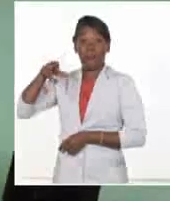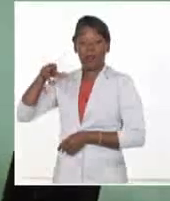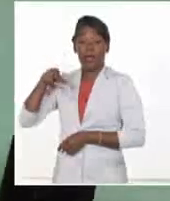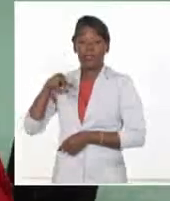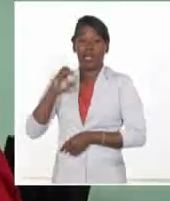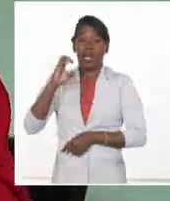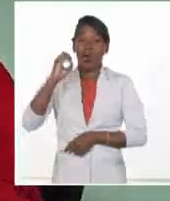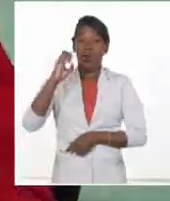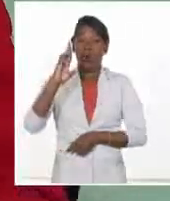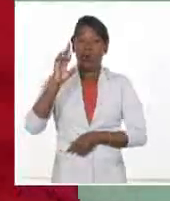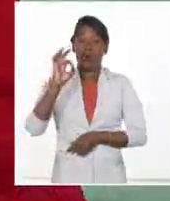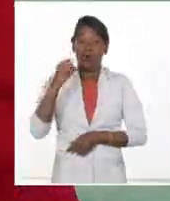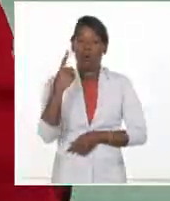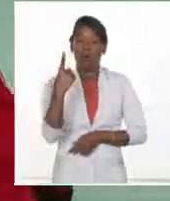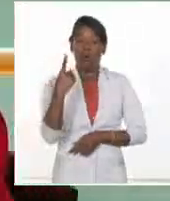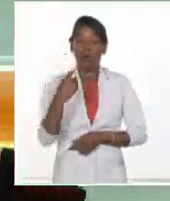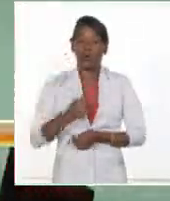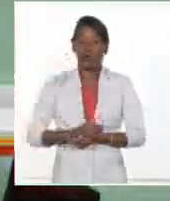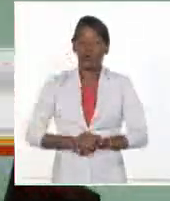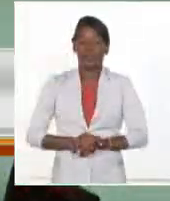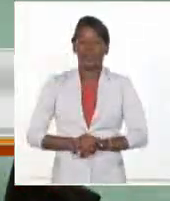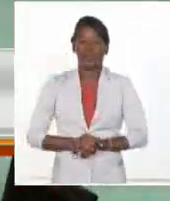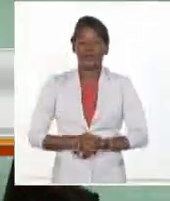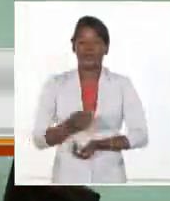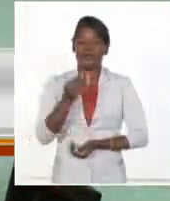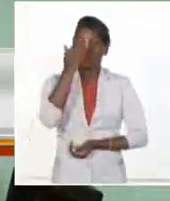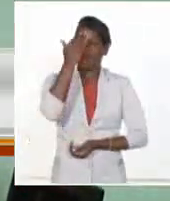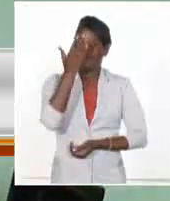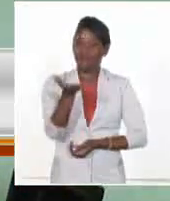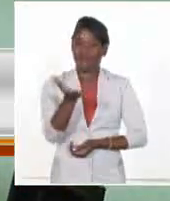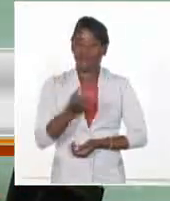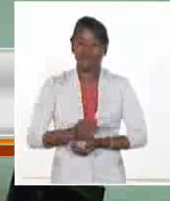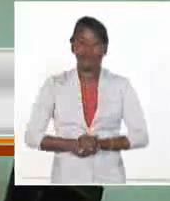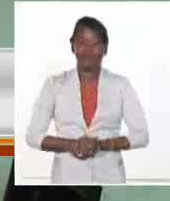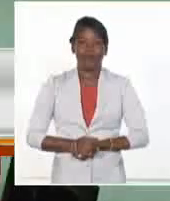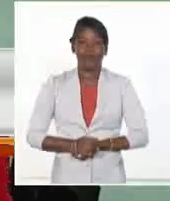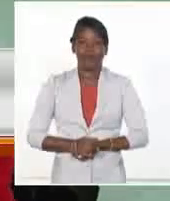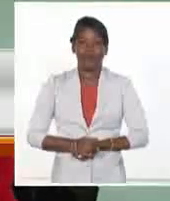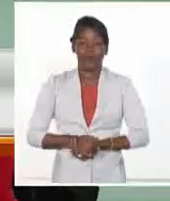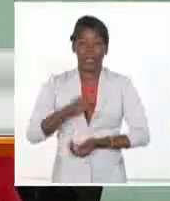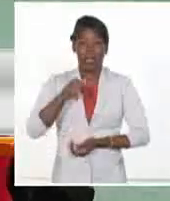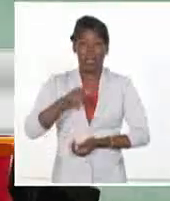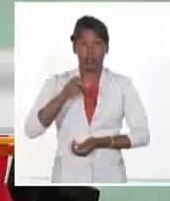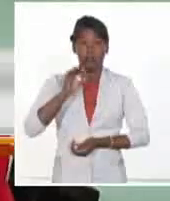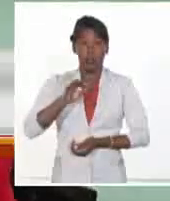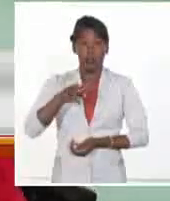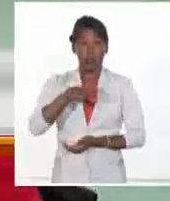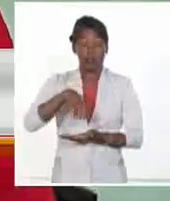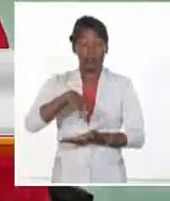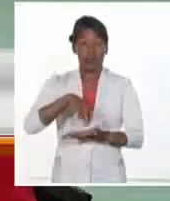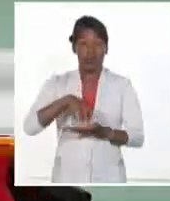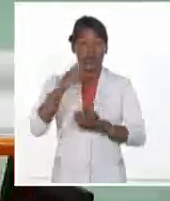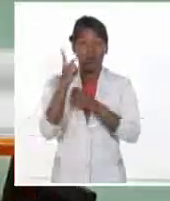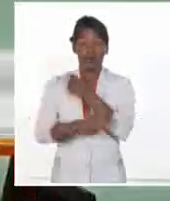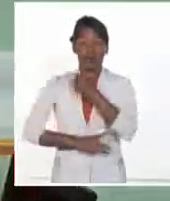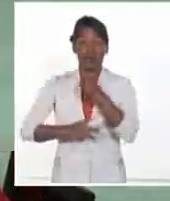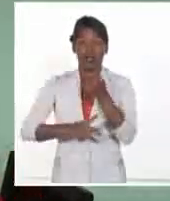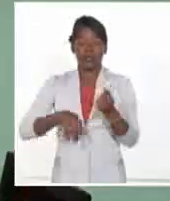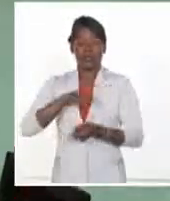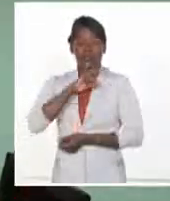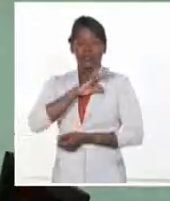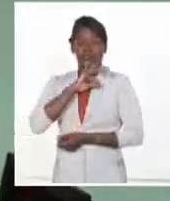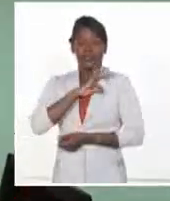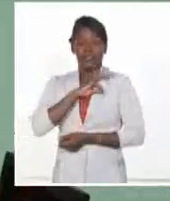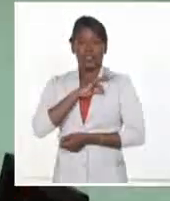Adelante. Sí, muchísimas gracias, Jotay. Efectivamente, aquí nos encontramos en Santiago de Chile, específicamente en el polígono de